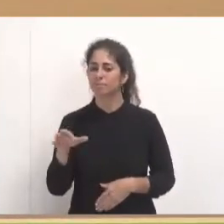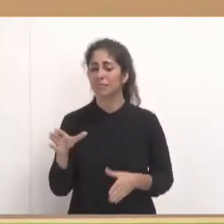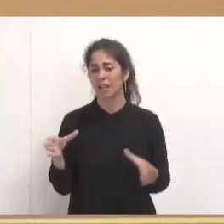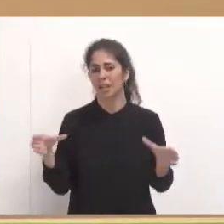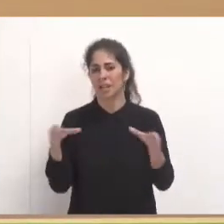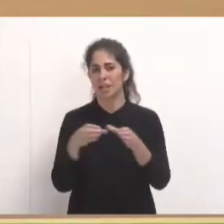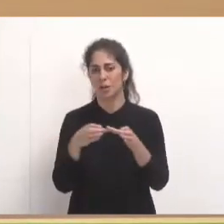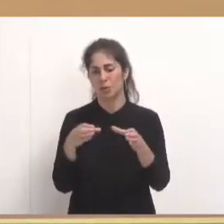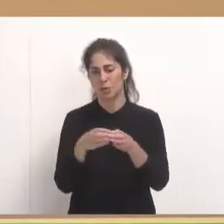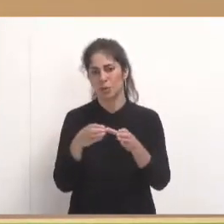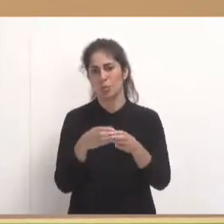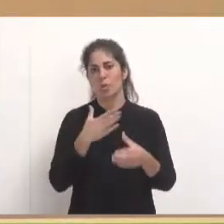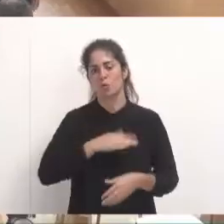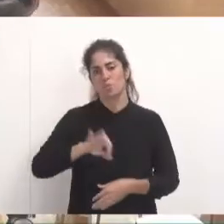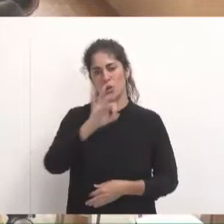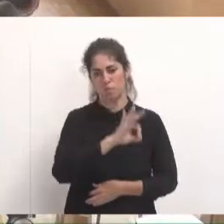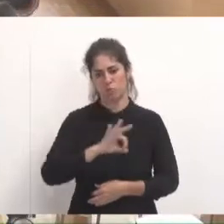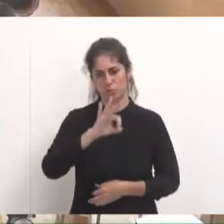presidente.